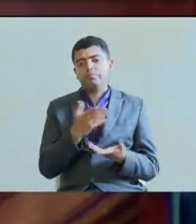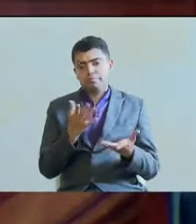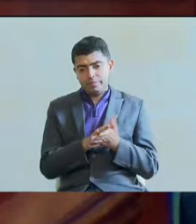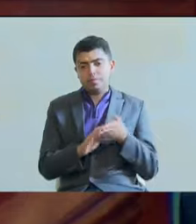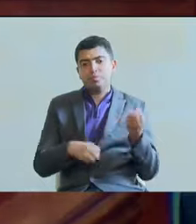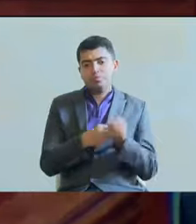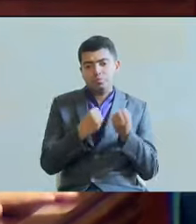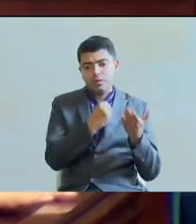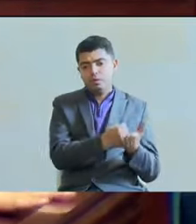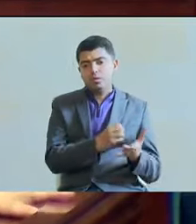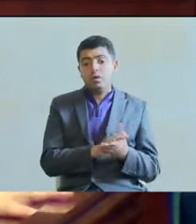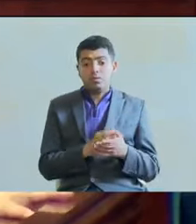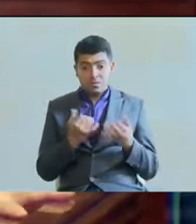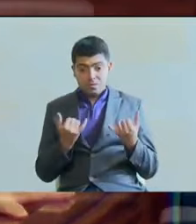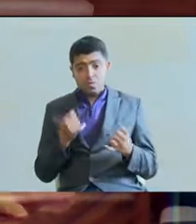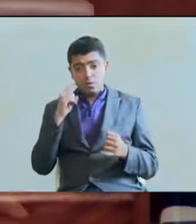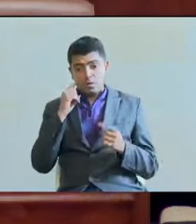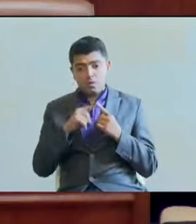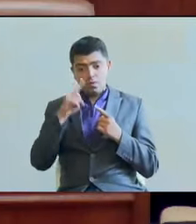nacional